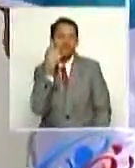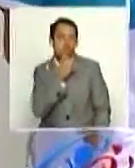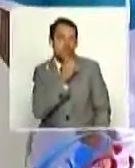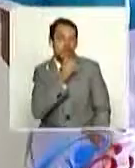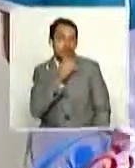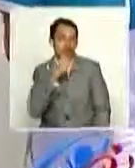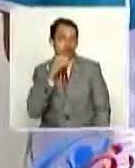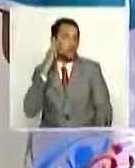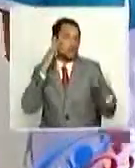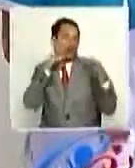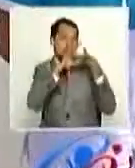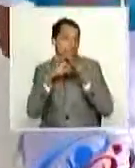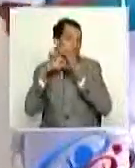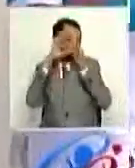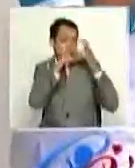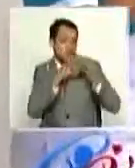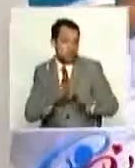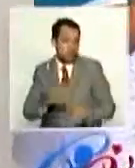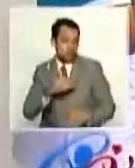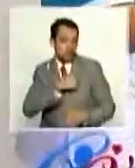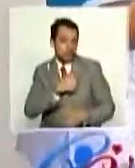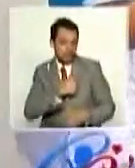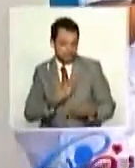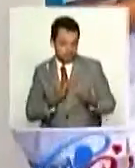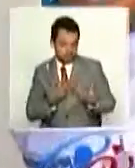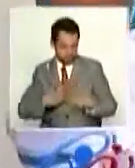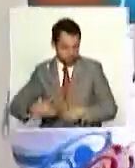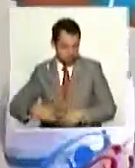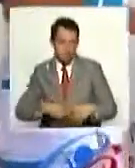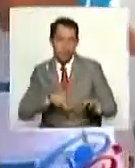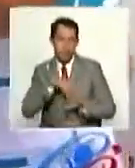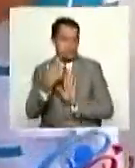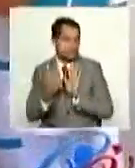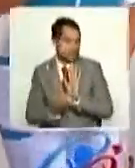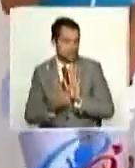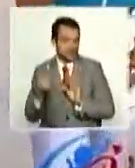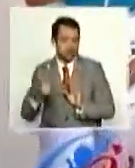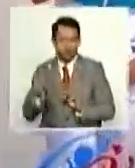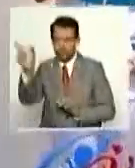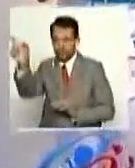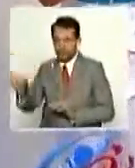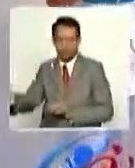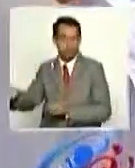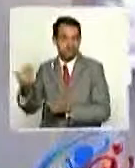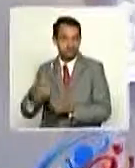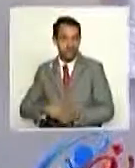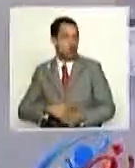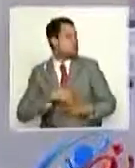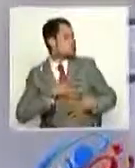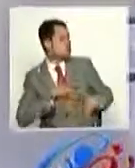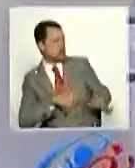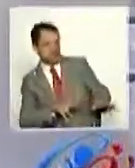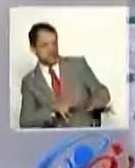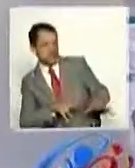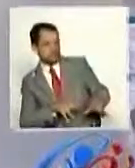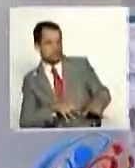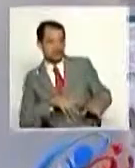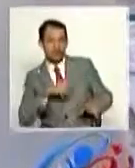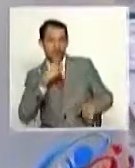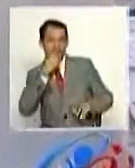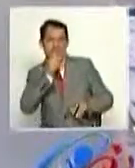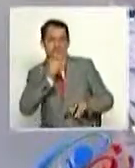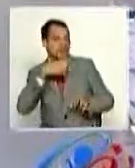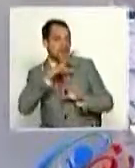una parte fundamental de este diagnóstico. El paciente no quería ingresar porque tenía prótesis total.